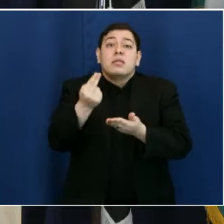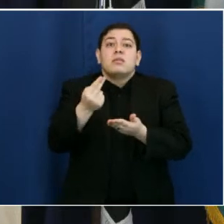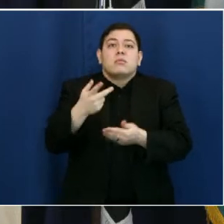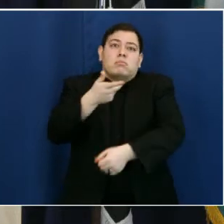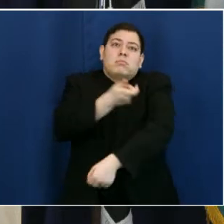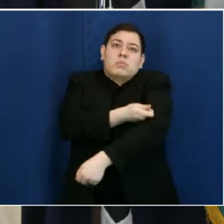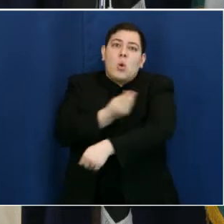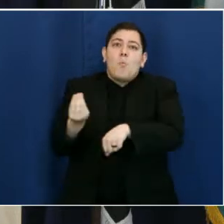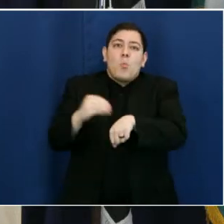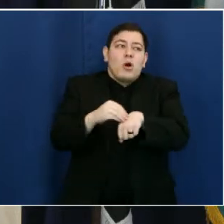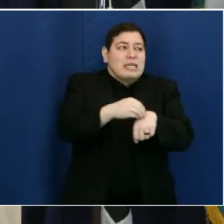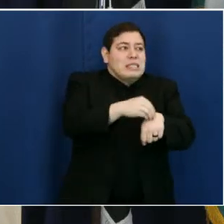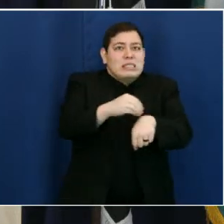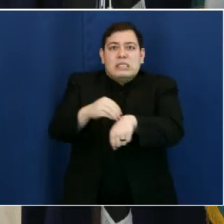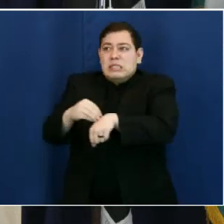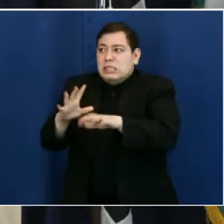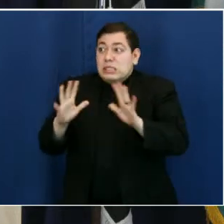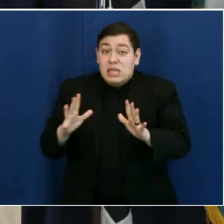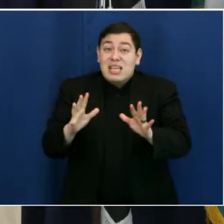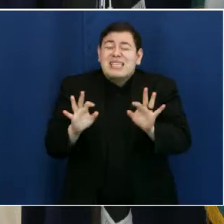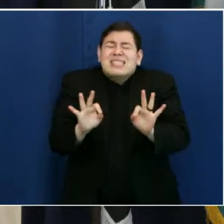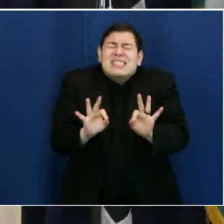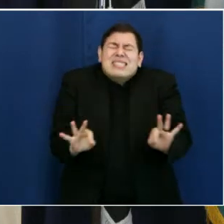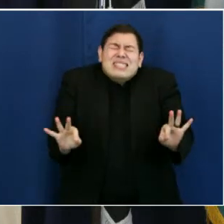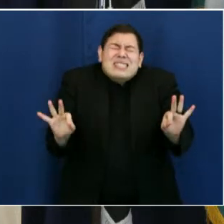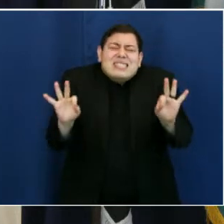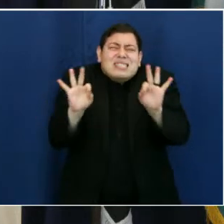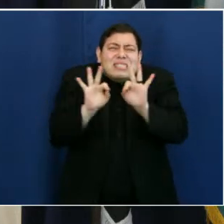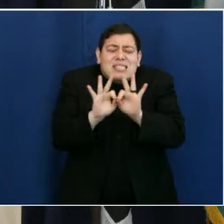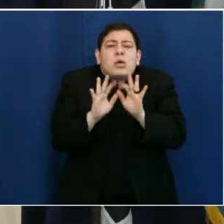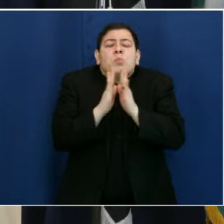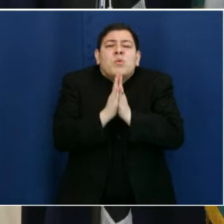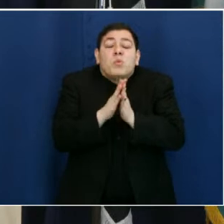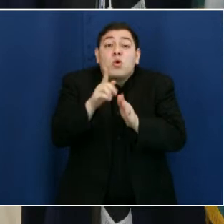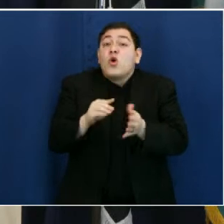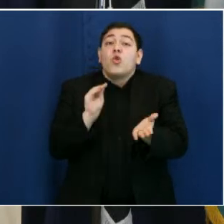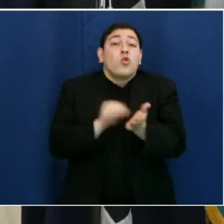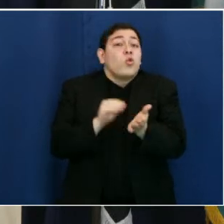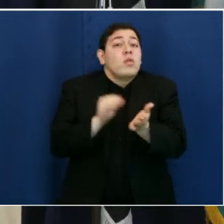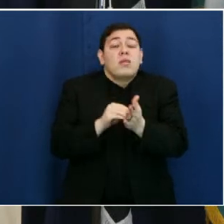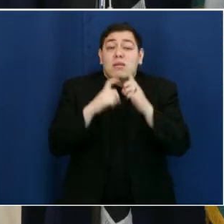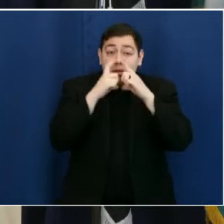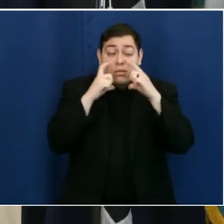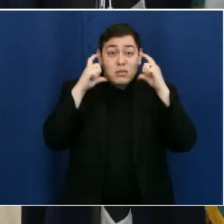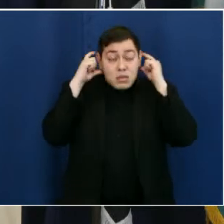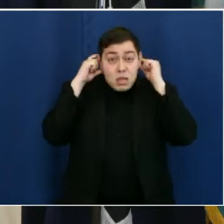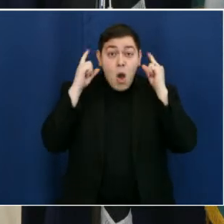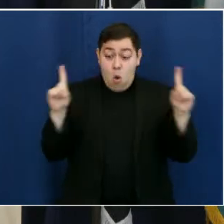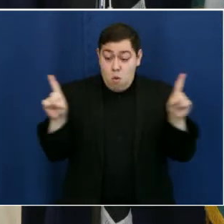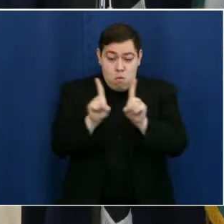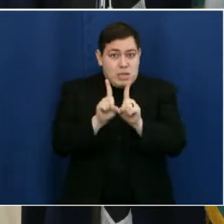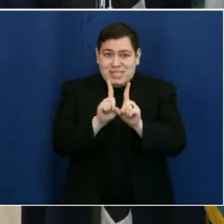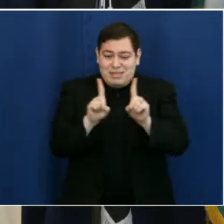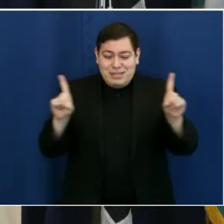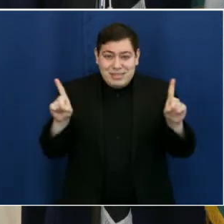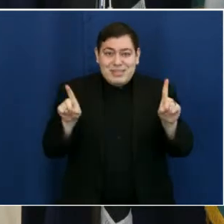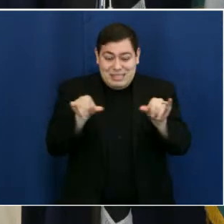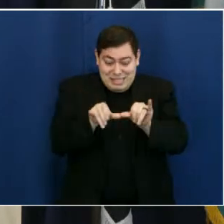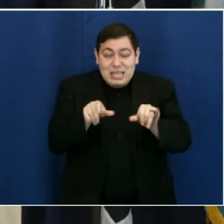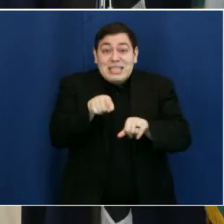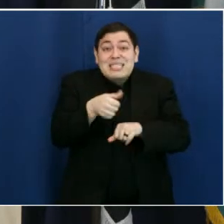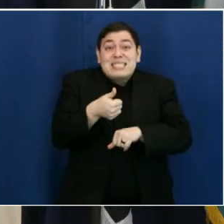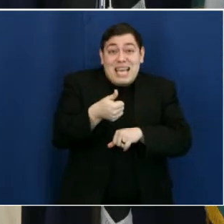vacuna, pero es importantísimo que de todos modos usen su cubreboca, estén a 6 pies de distancia y lo más